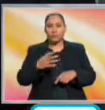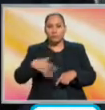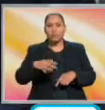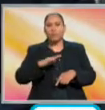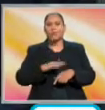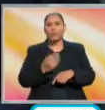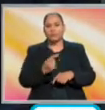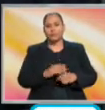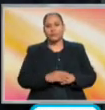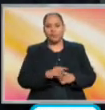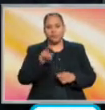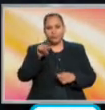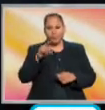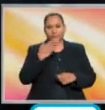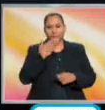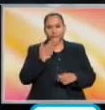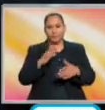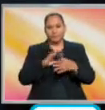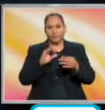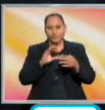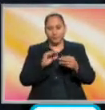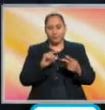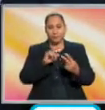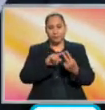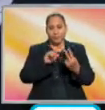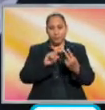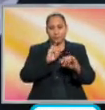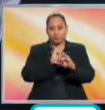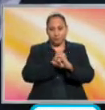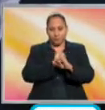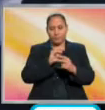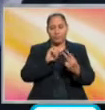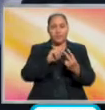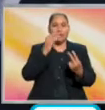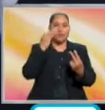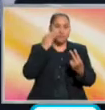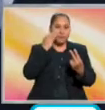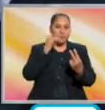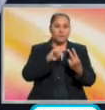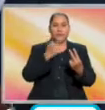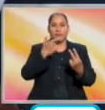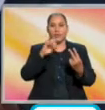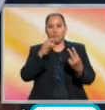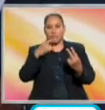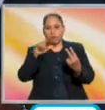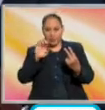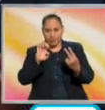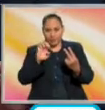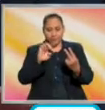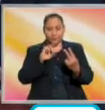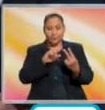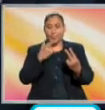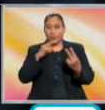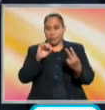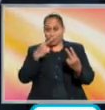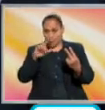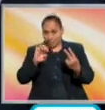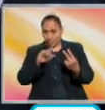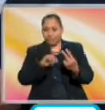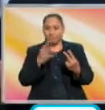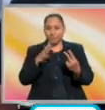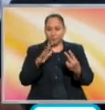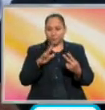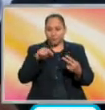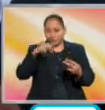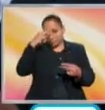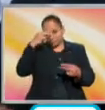Sí, como tú bien lo señalas, los dos sitios más importantes son Facebook y Google. Google trae